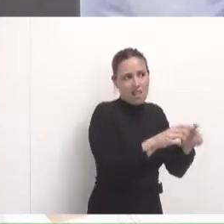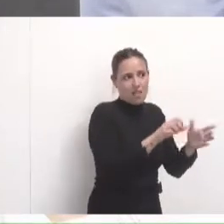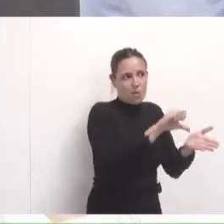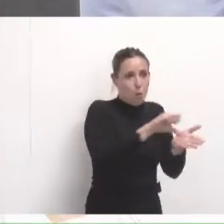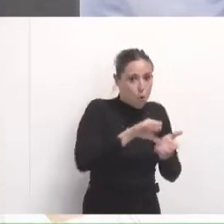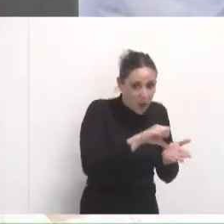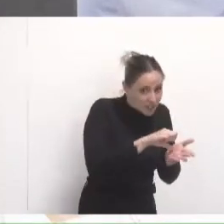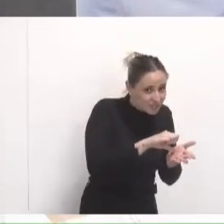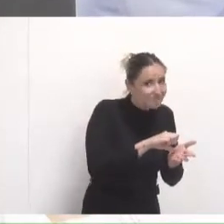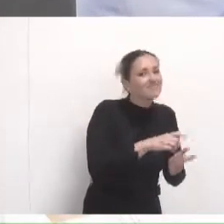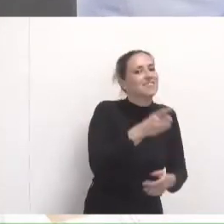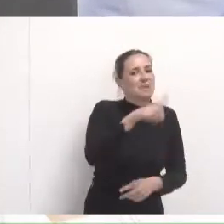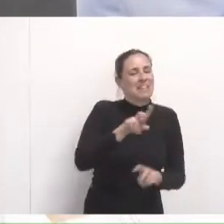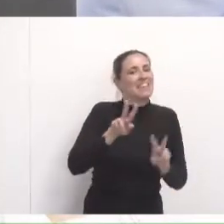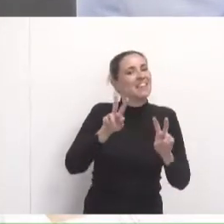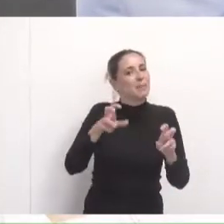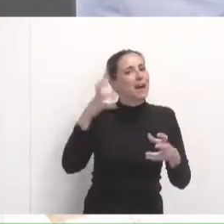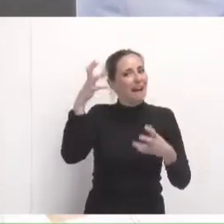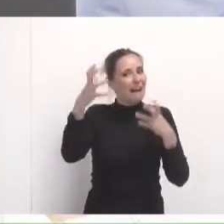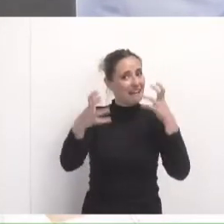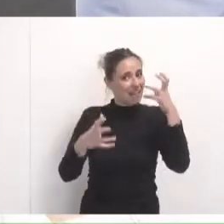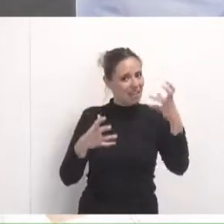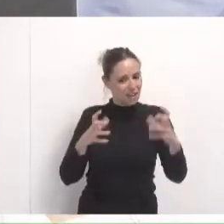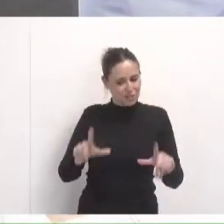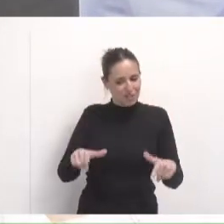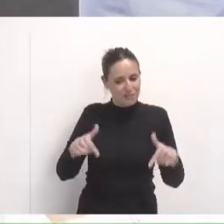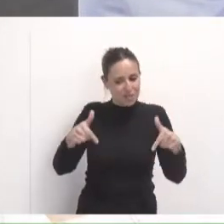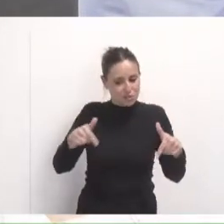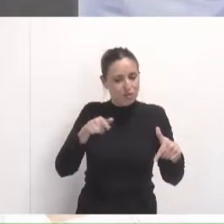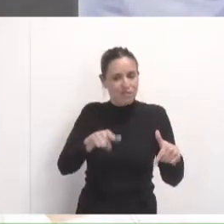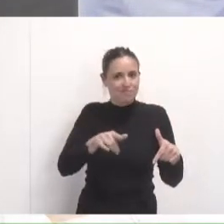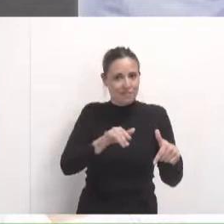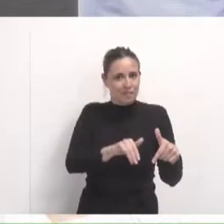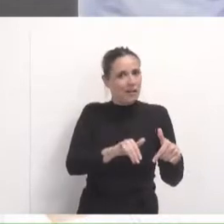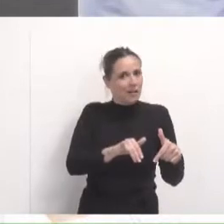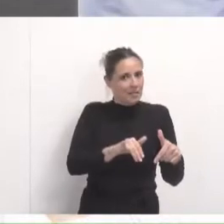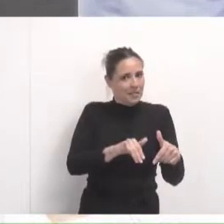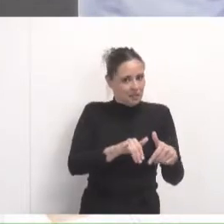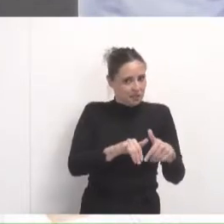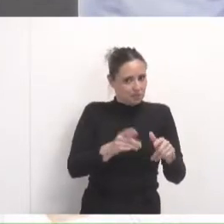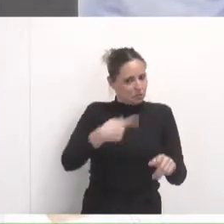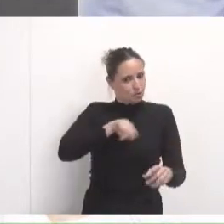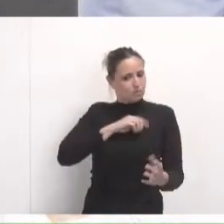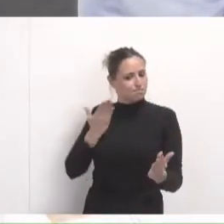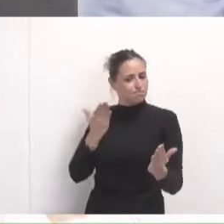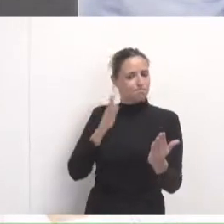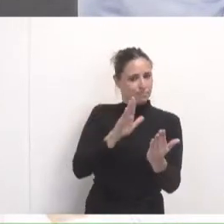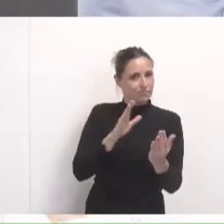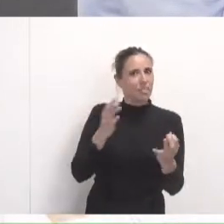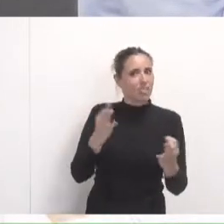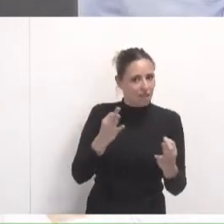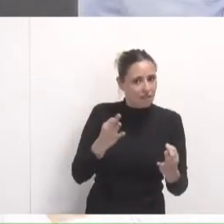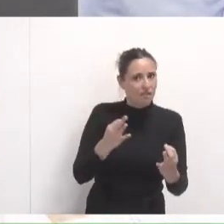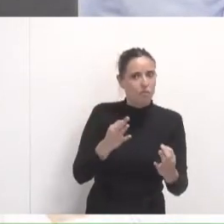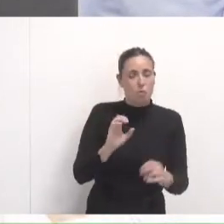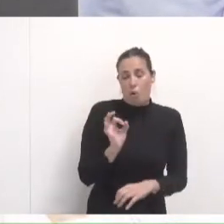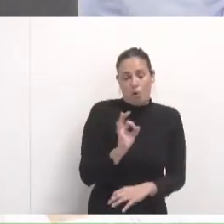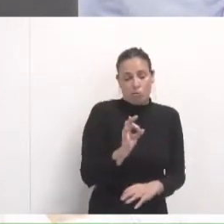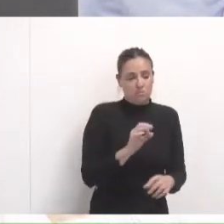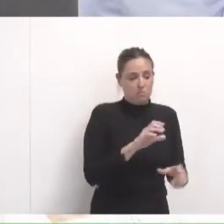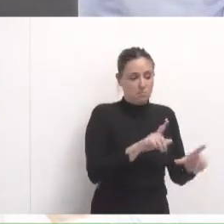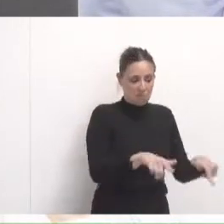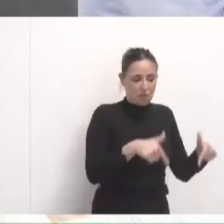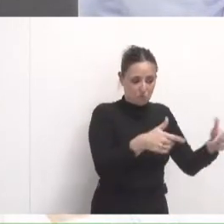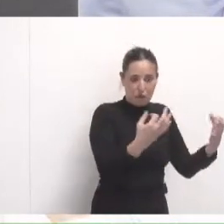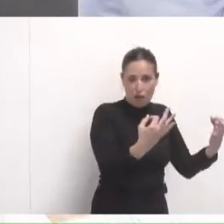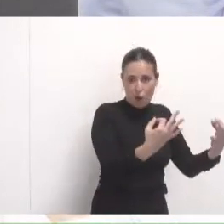residuos ganaderos, que también tenemos que afrontar. Tenemos los residuos, en este caso, orgánicos, desde el punto de